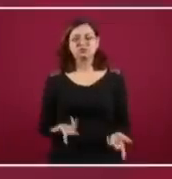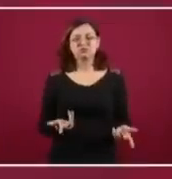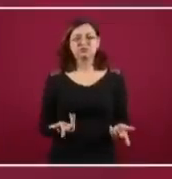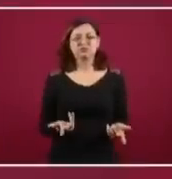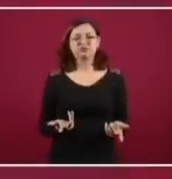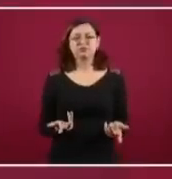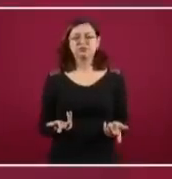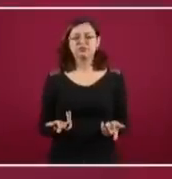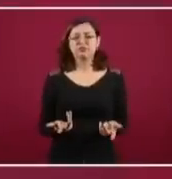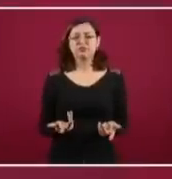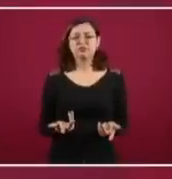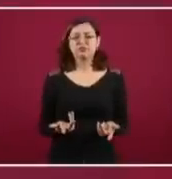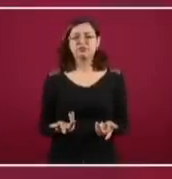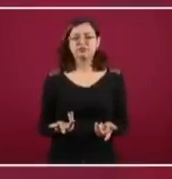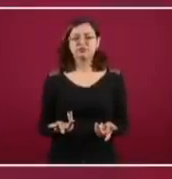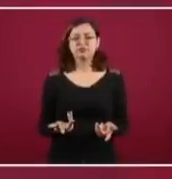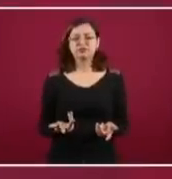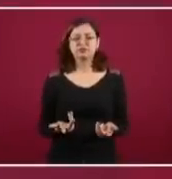saliendo